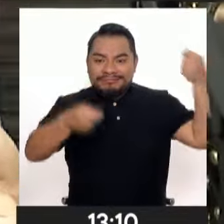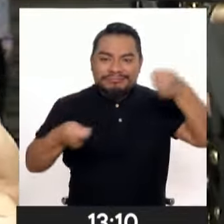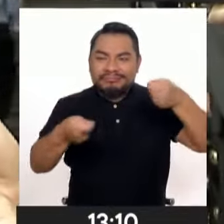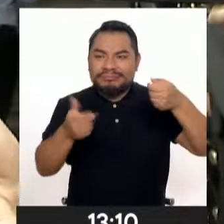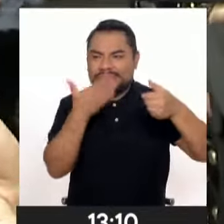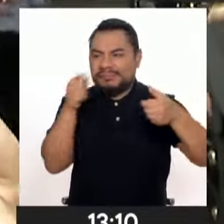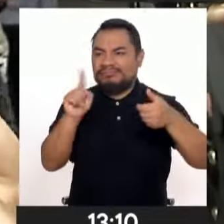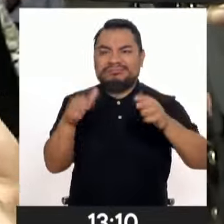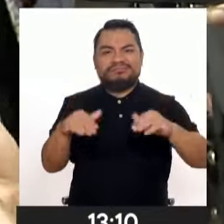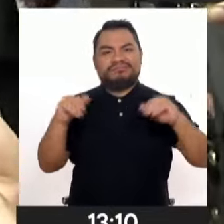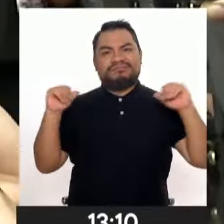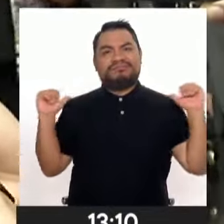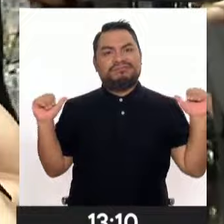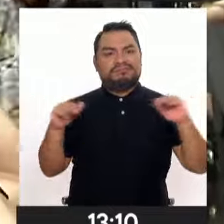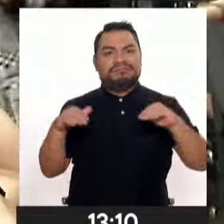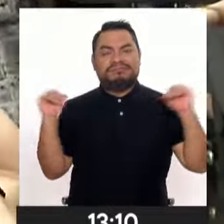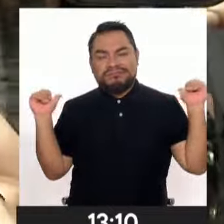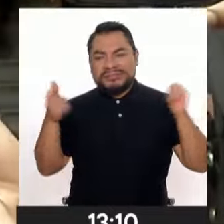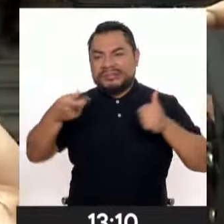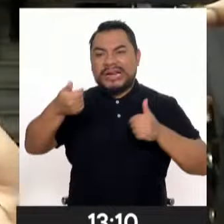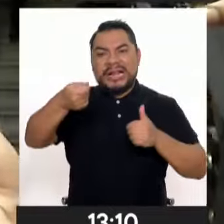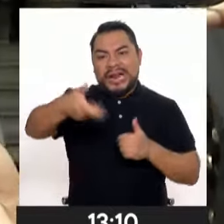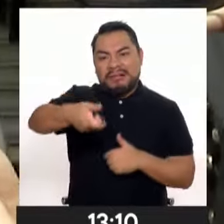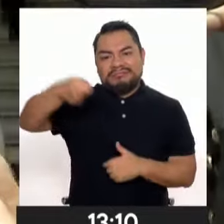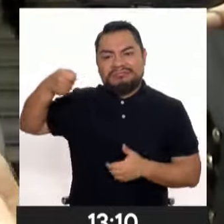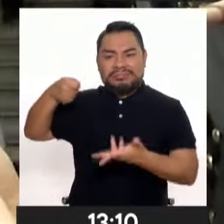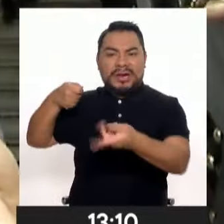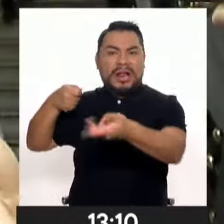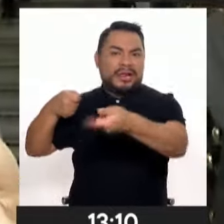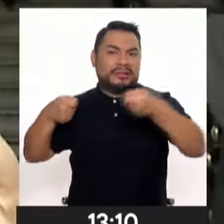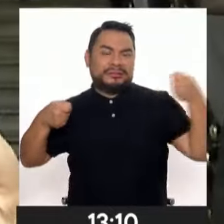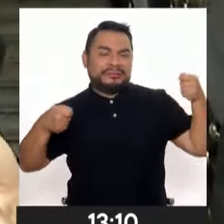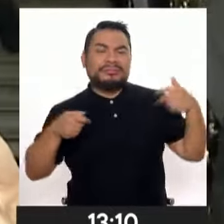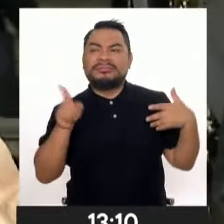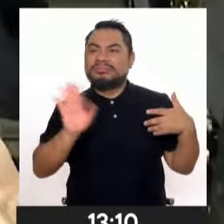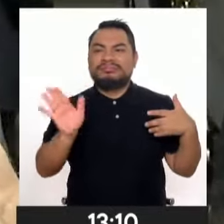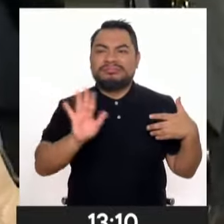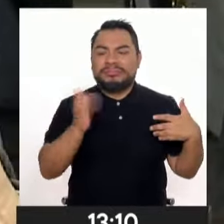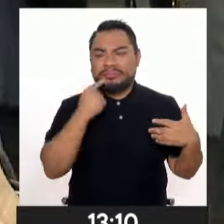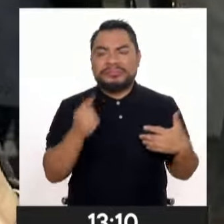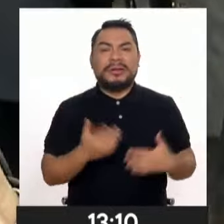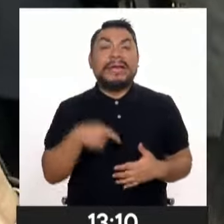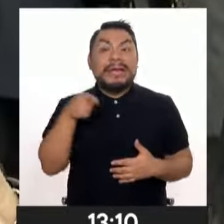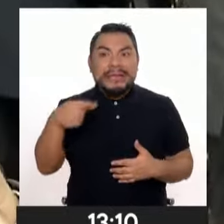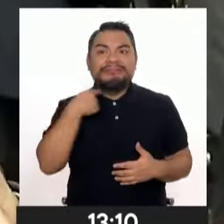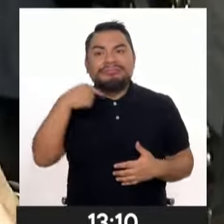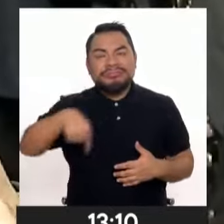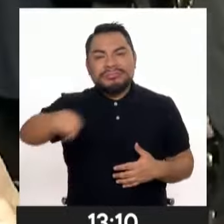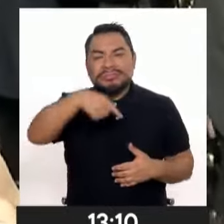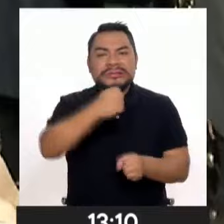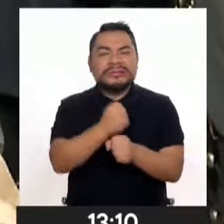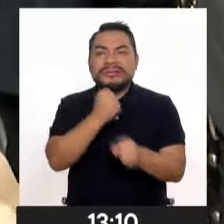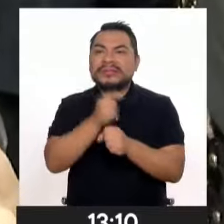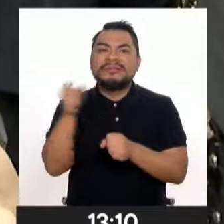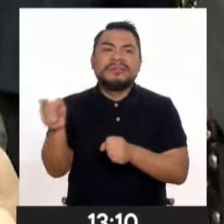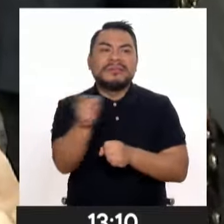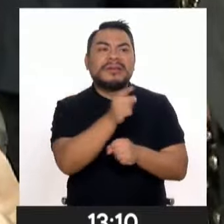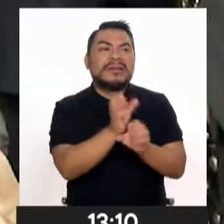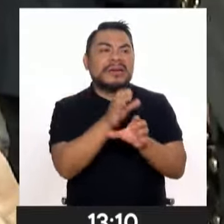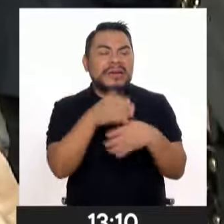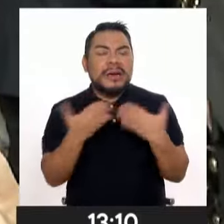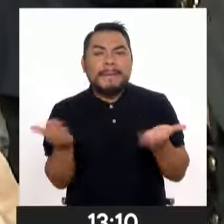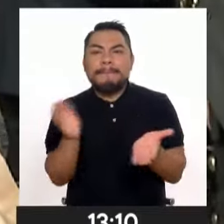es postergan las decisiones de inversión, de abrir una nueva empresa, de abrir un negocio, y eso afecta a la creación de empleo, la